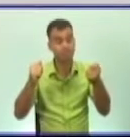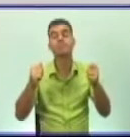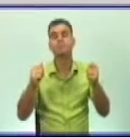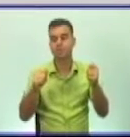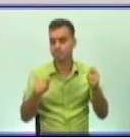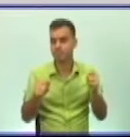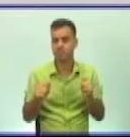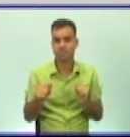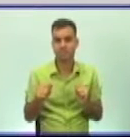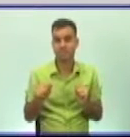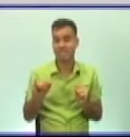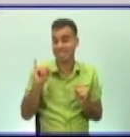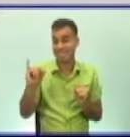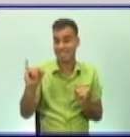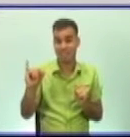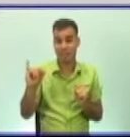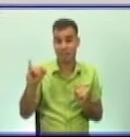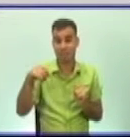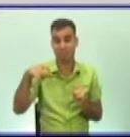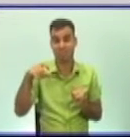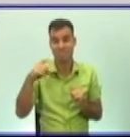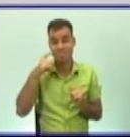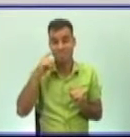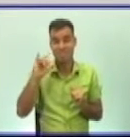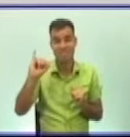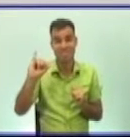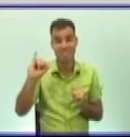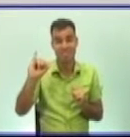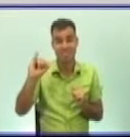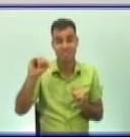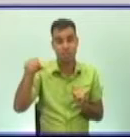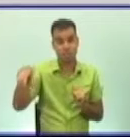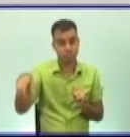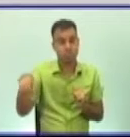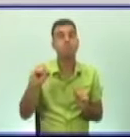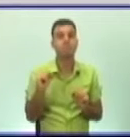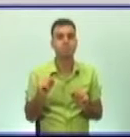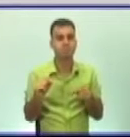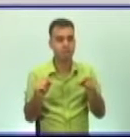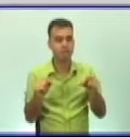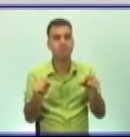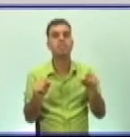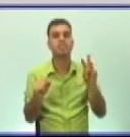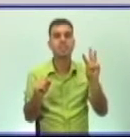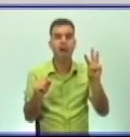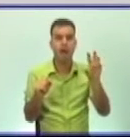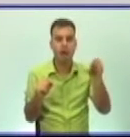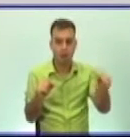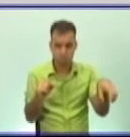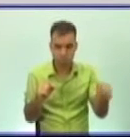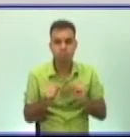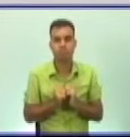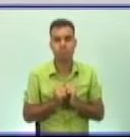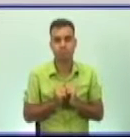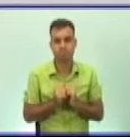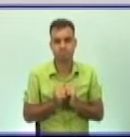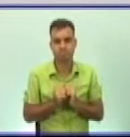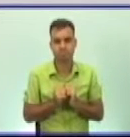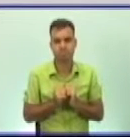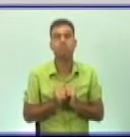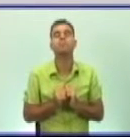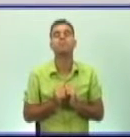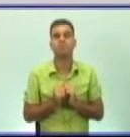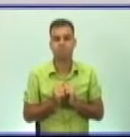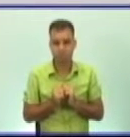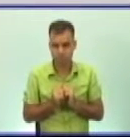y la reactancia capacitiva un valor de 3 ohm. Por tanto, si ya estamos en condiciones de determinar el